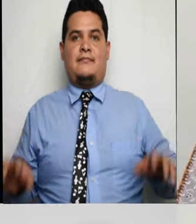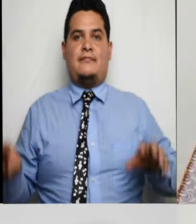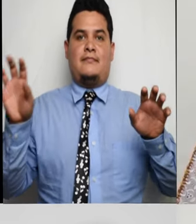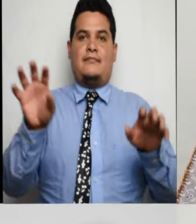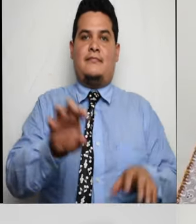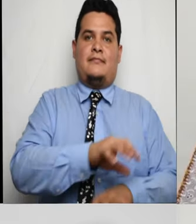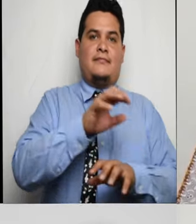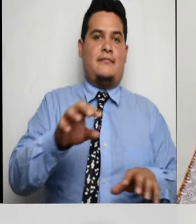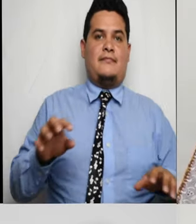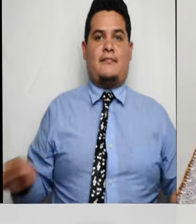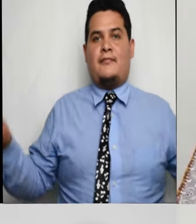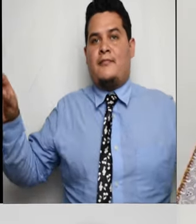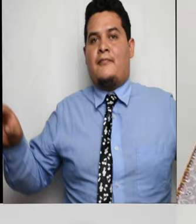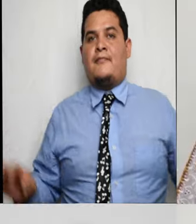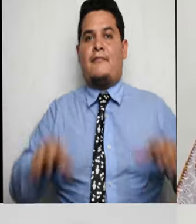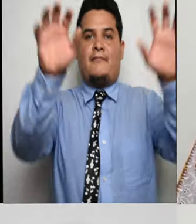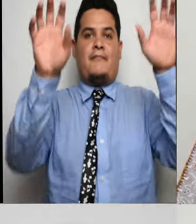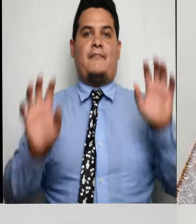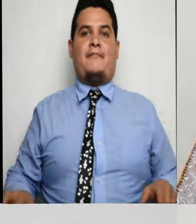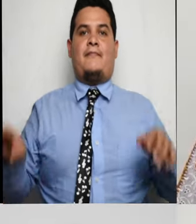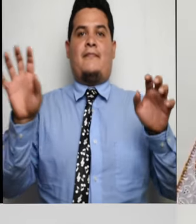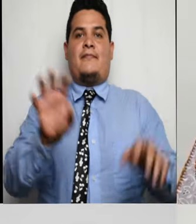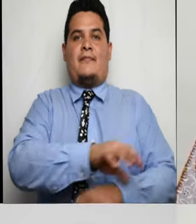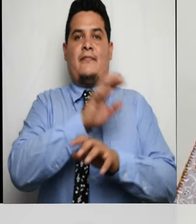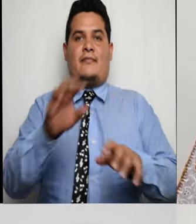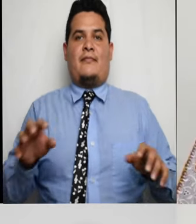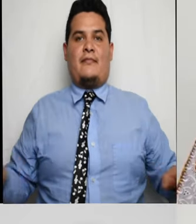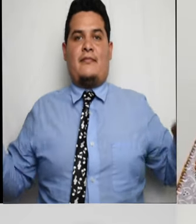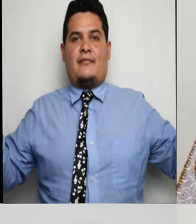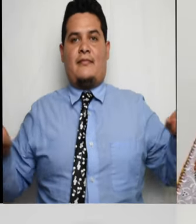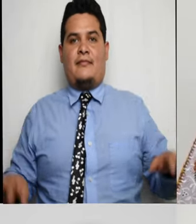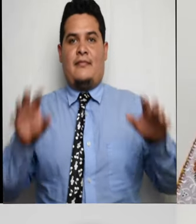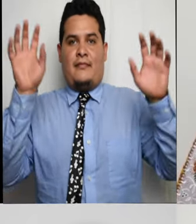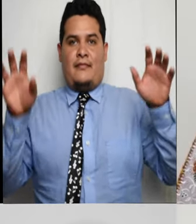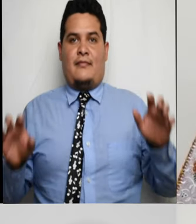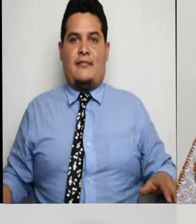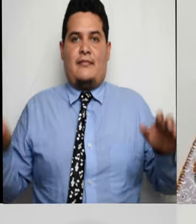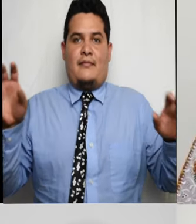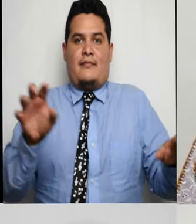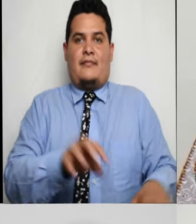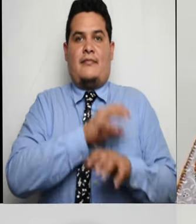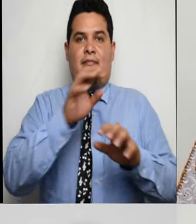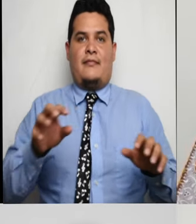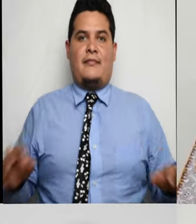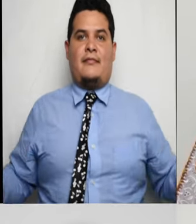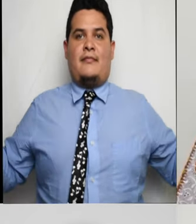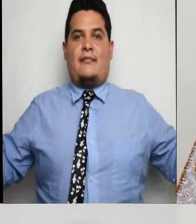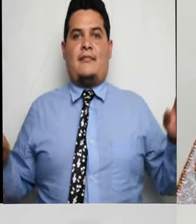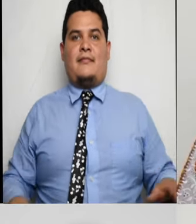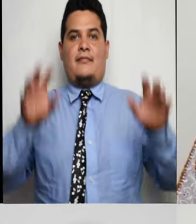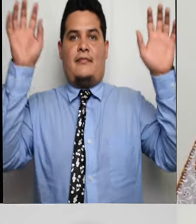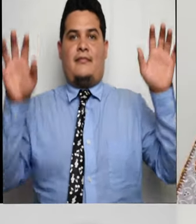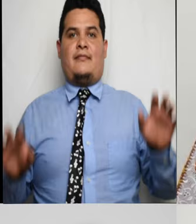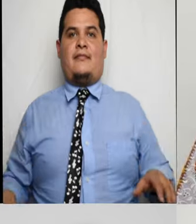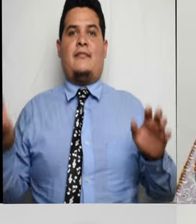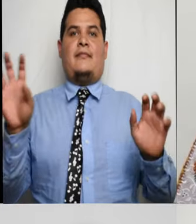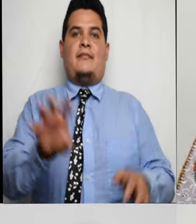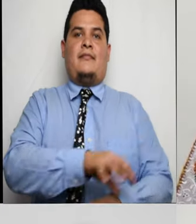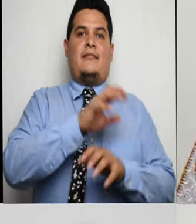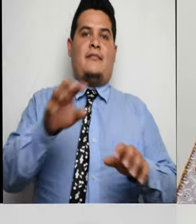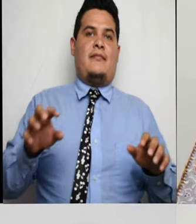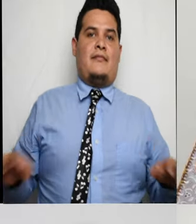ruda pelea, si defiende su tierra es hogar. Que es